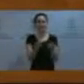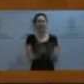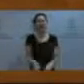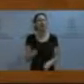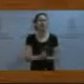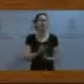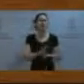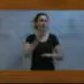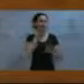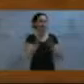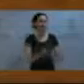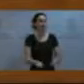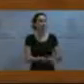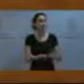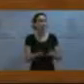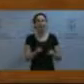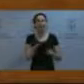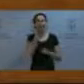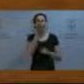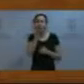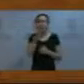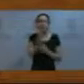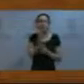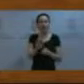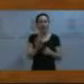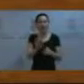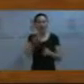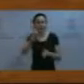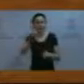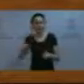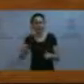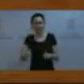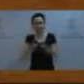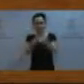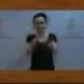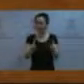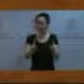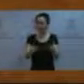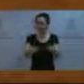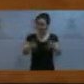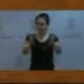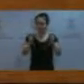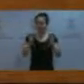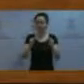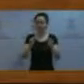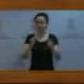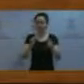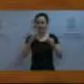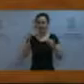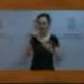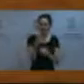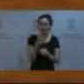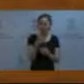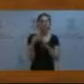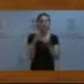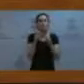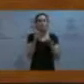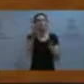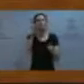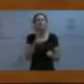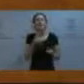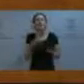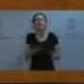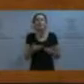fin al deterioro de la imagen del ERA. Queremos conocer qué percepción tiene el Gobierno de la realidad del ERA y cuál es su objetivo, su proyecto de